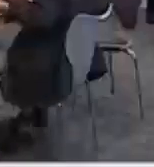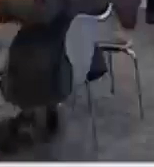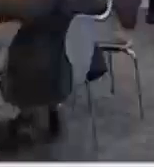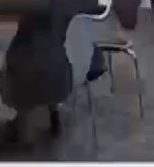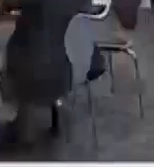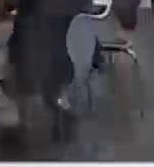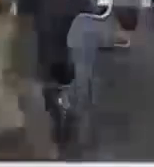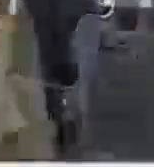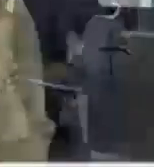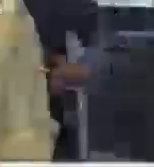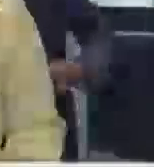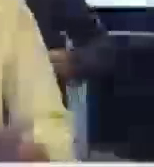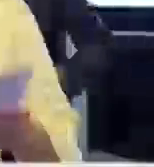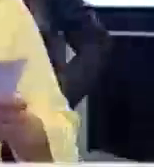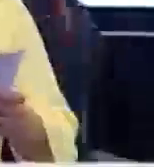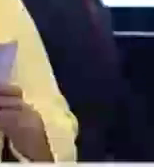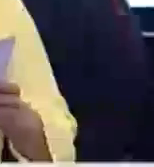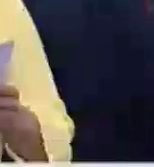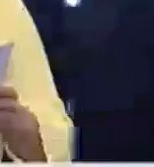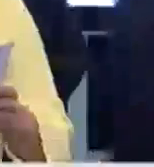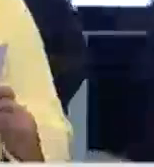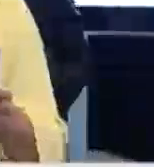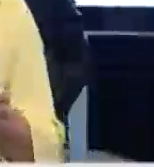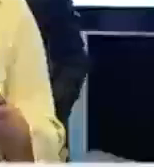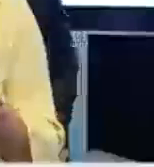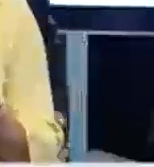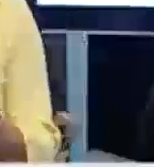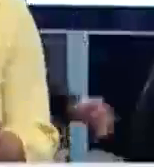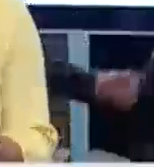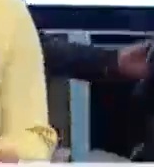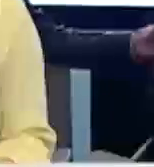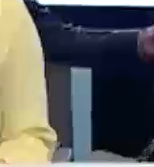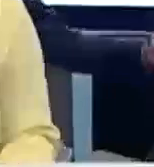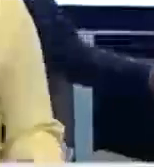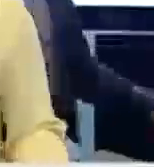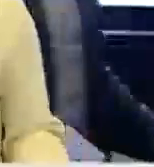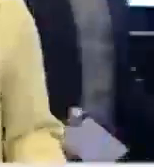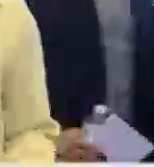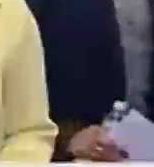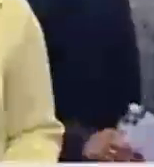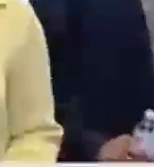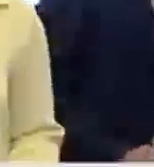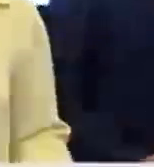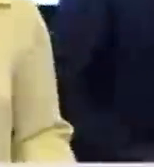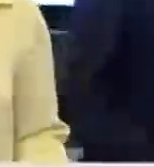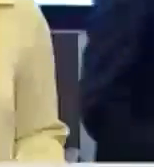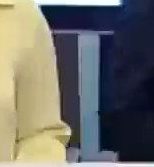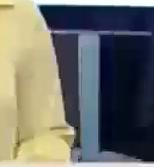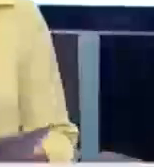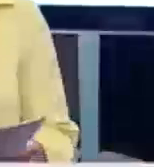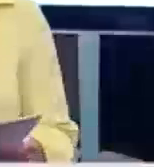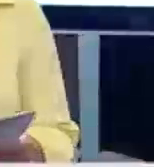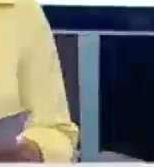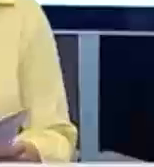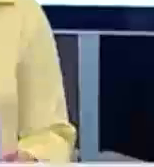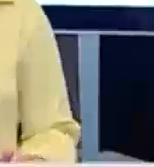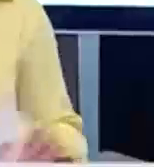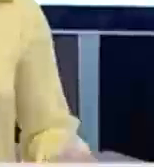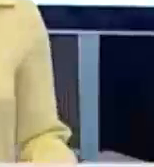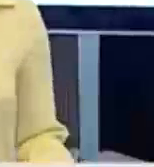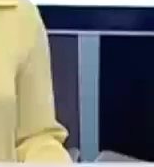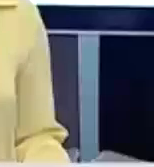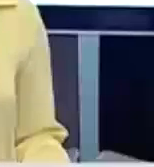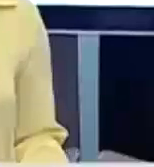a la alimentación. Esto en el marco de los diálogos públicos por un México social, el cual se está desarrollando en el Senado de la